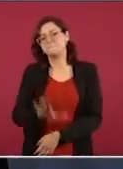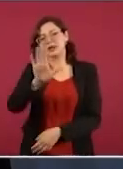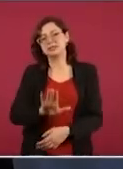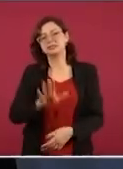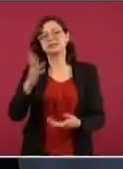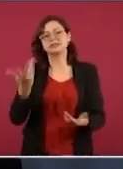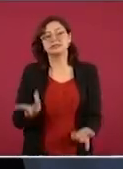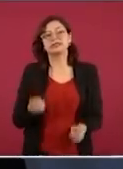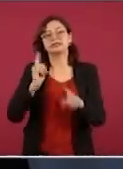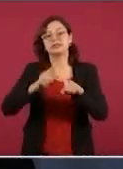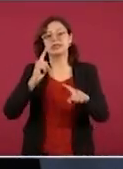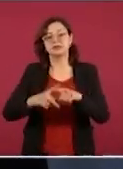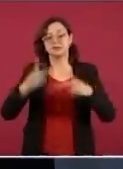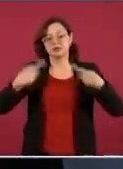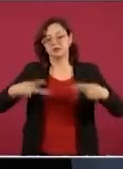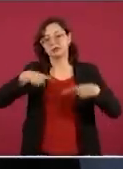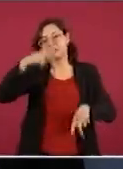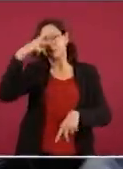mexicanos.